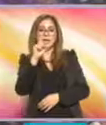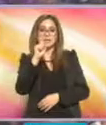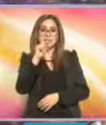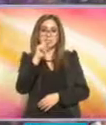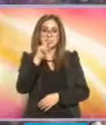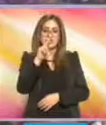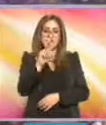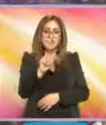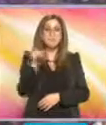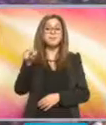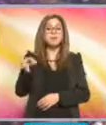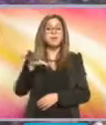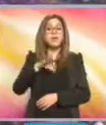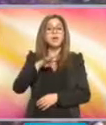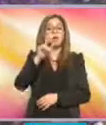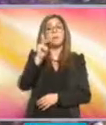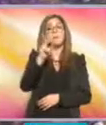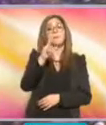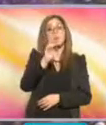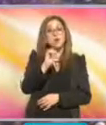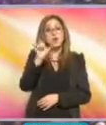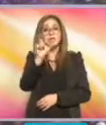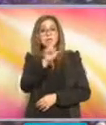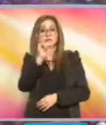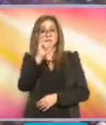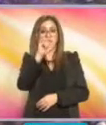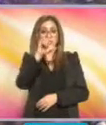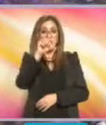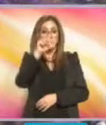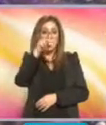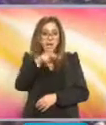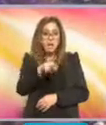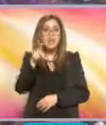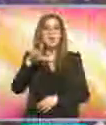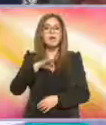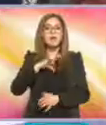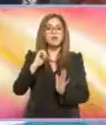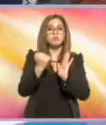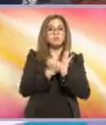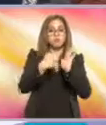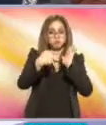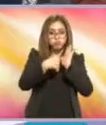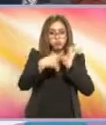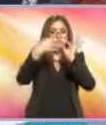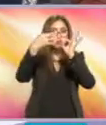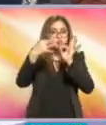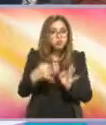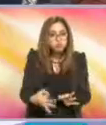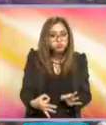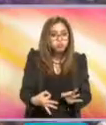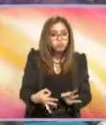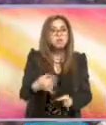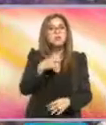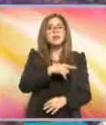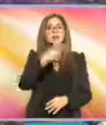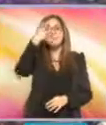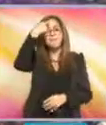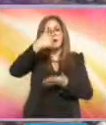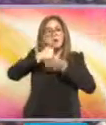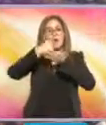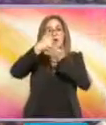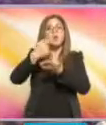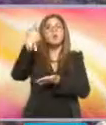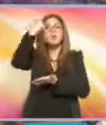tiene Proxylan, que es un producto exclusivo o patentado por la marca, que es un gran antioxidante, pero que